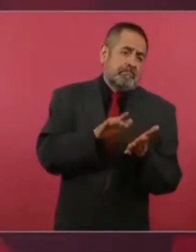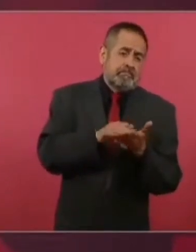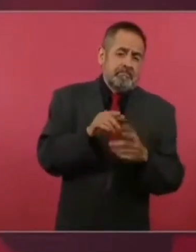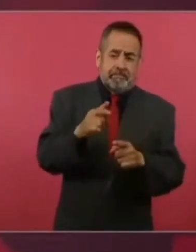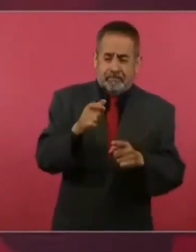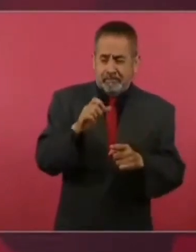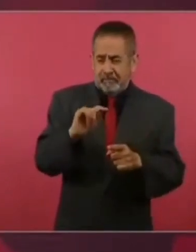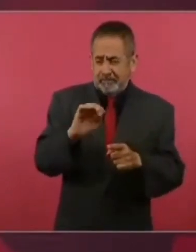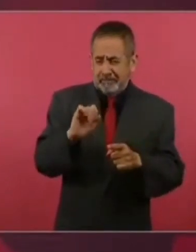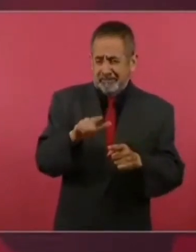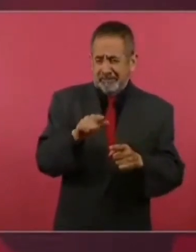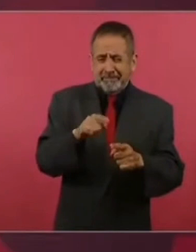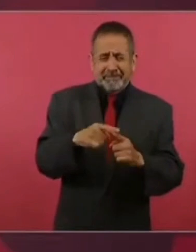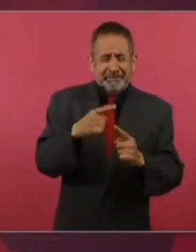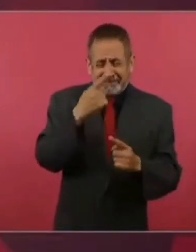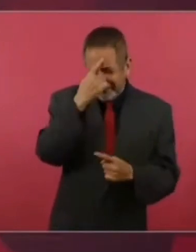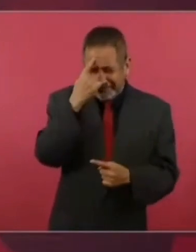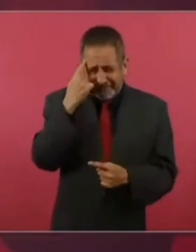Media hora.